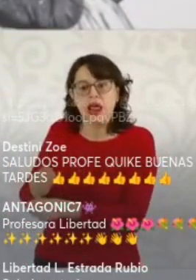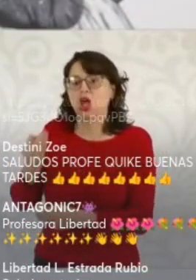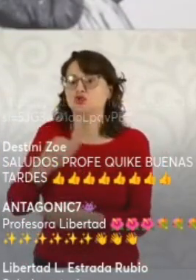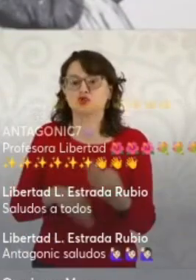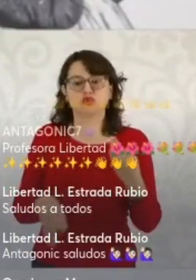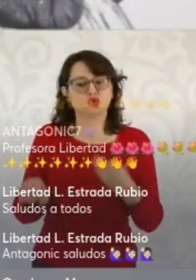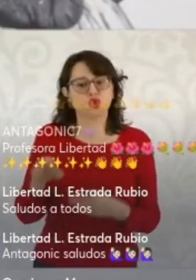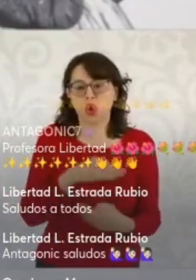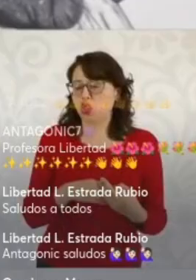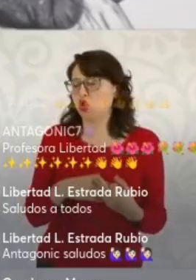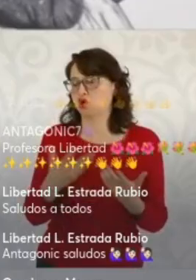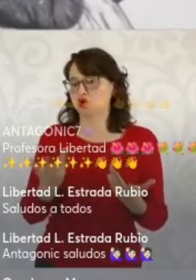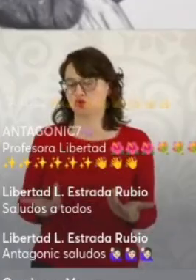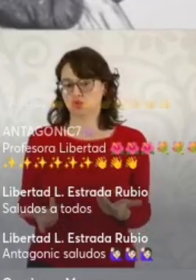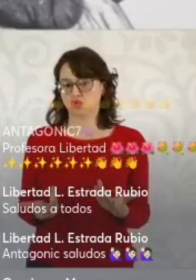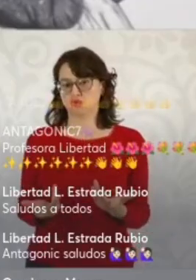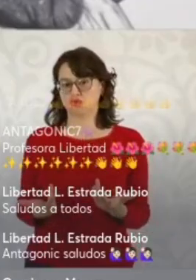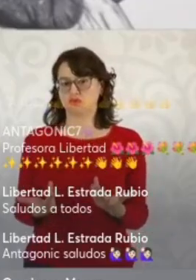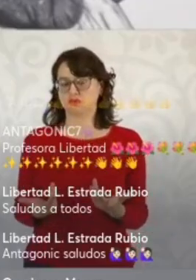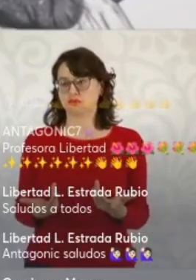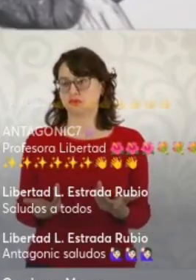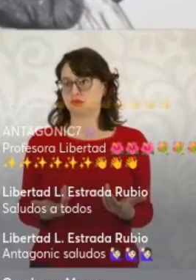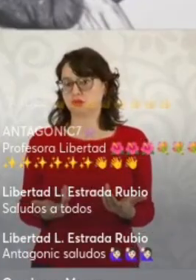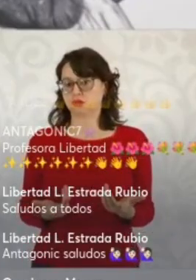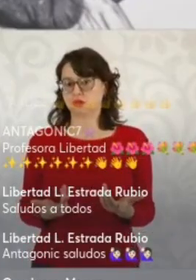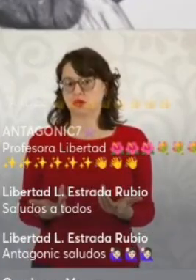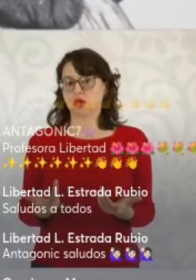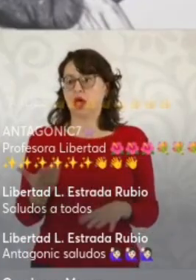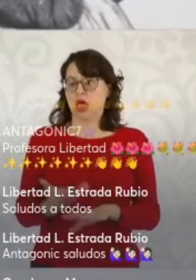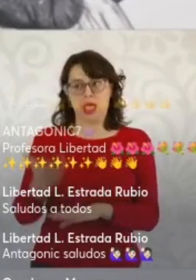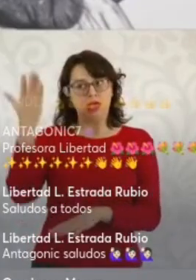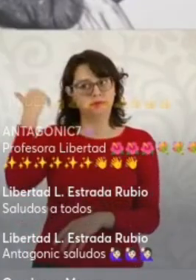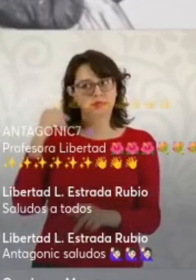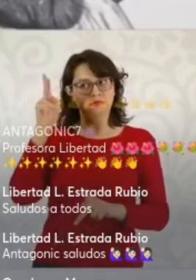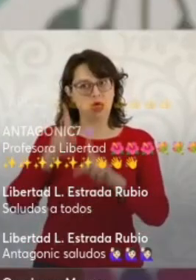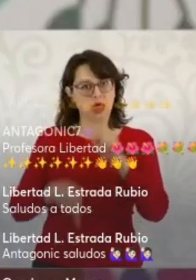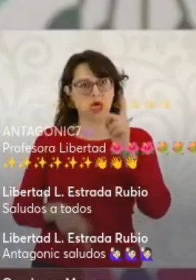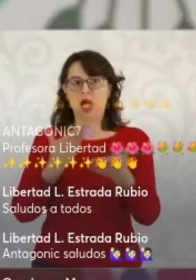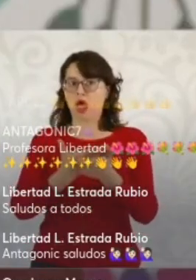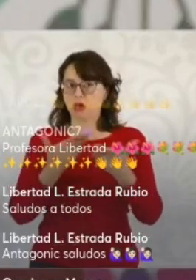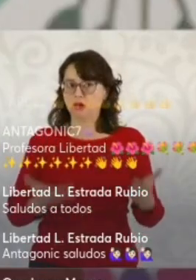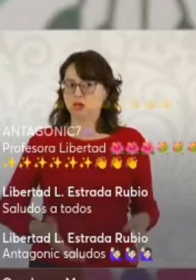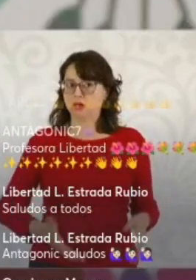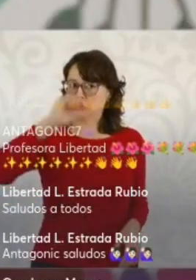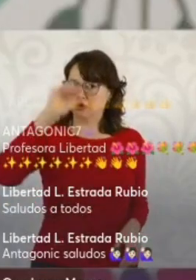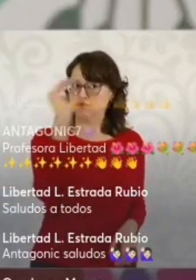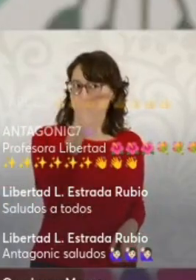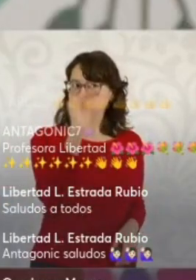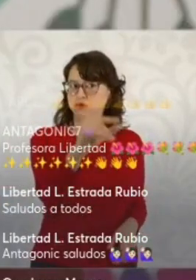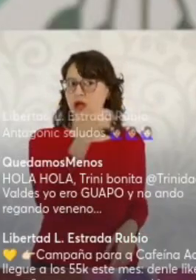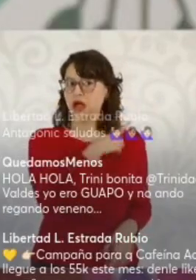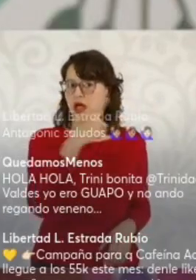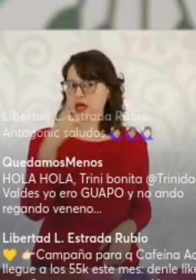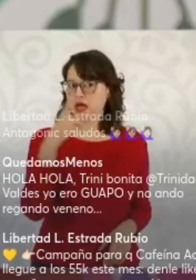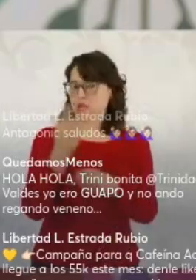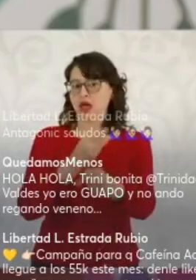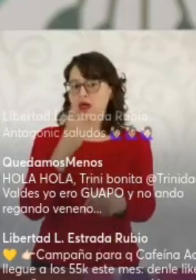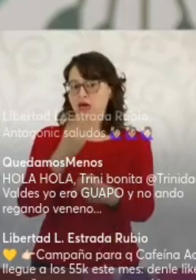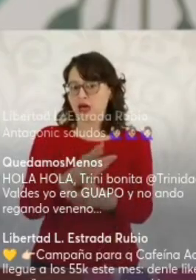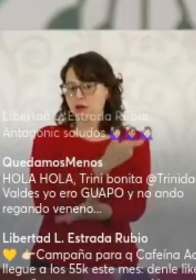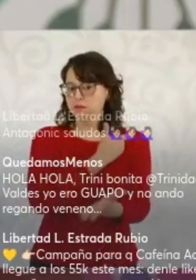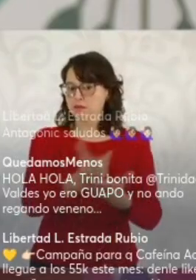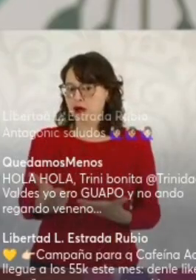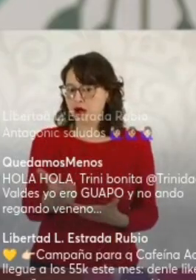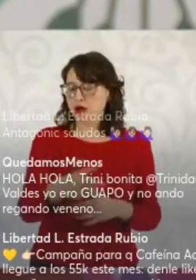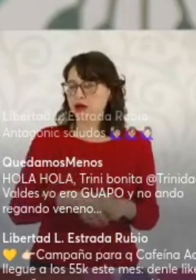fue considerada completamente y los montos que tiene que aportar Grupo México.